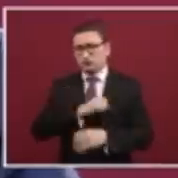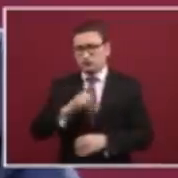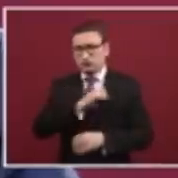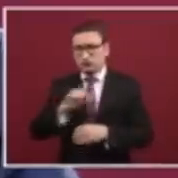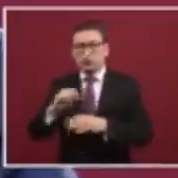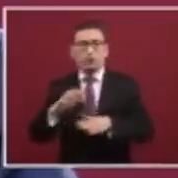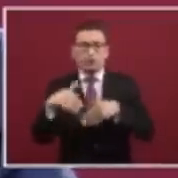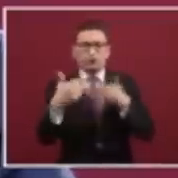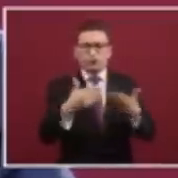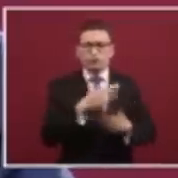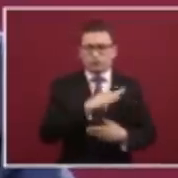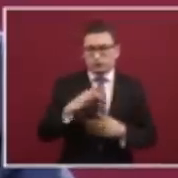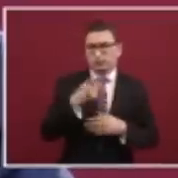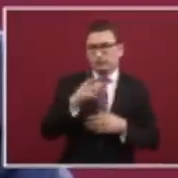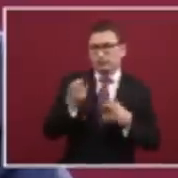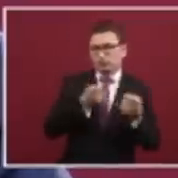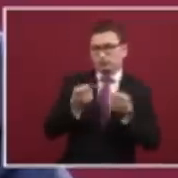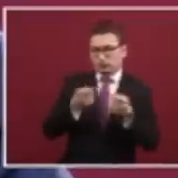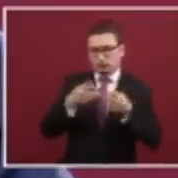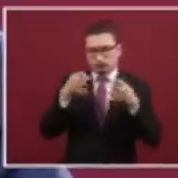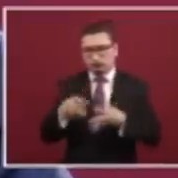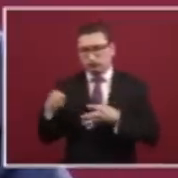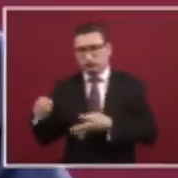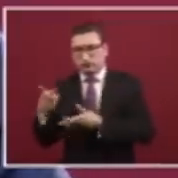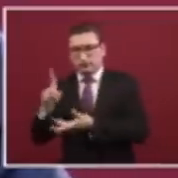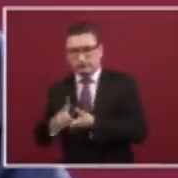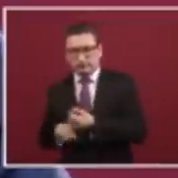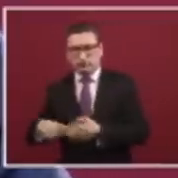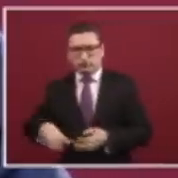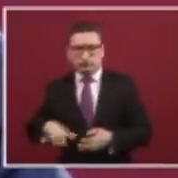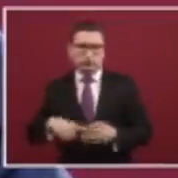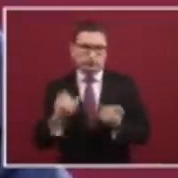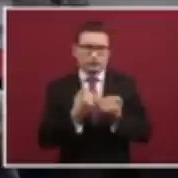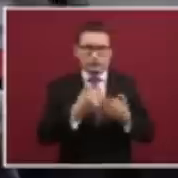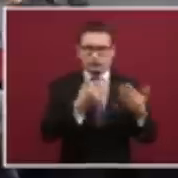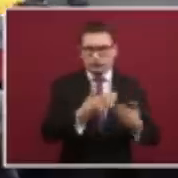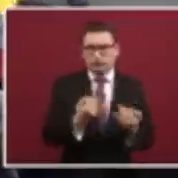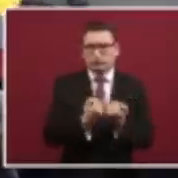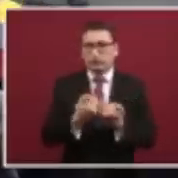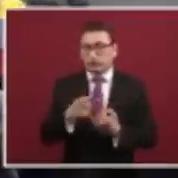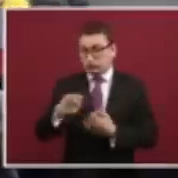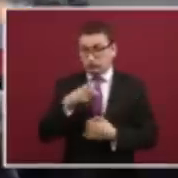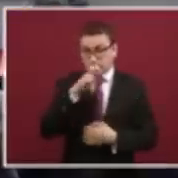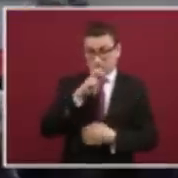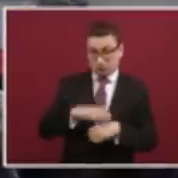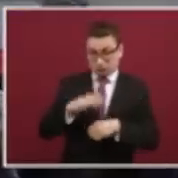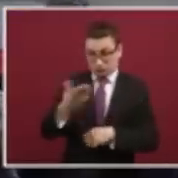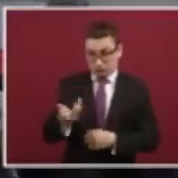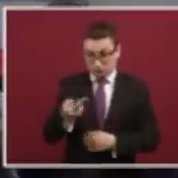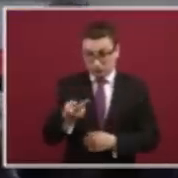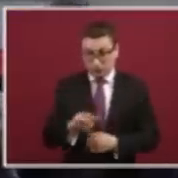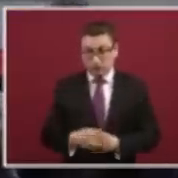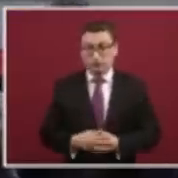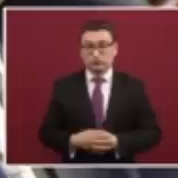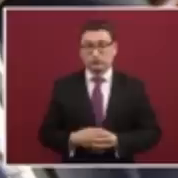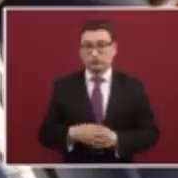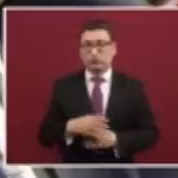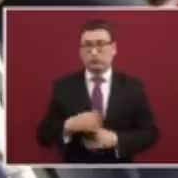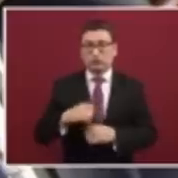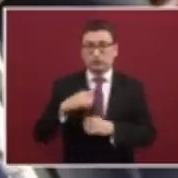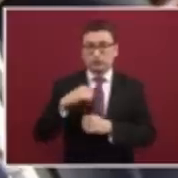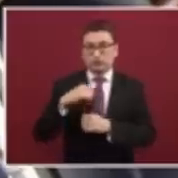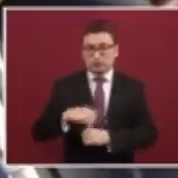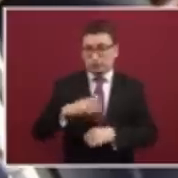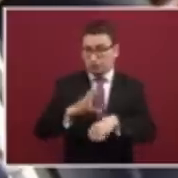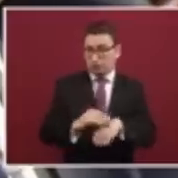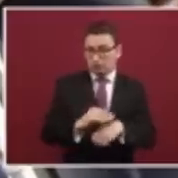en igual forma en la calidad que las que hacemos, lo que hacemos en las públicas. ¿Serán más estrictos en la autorización de